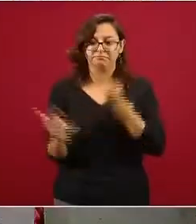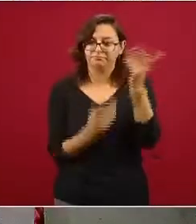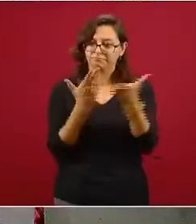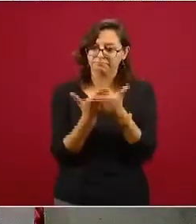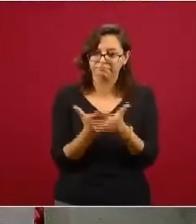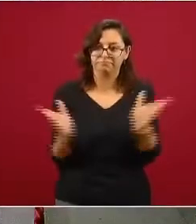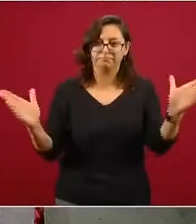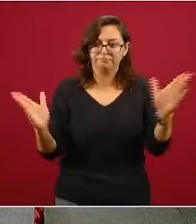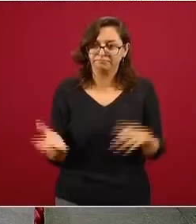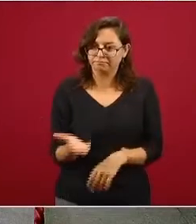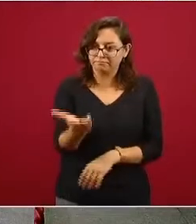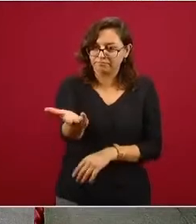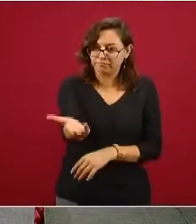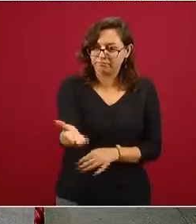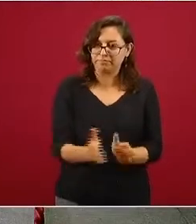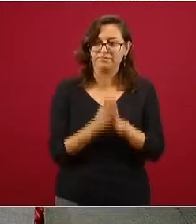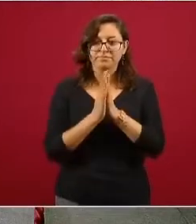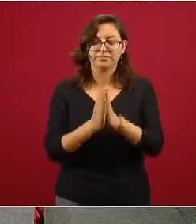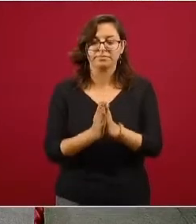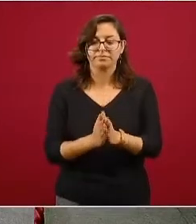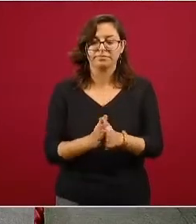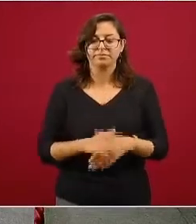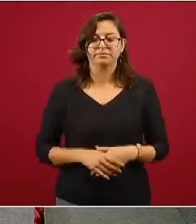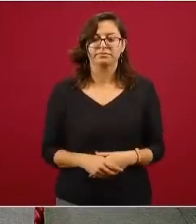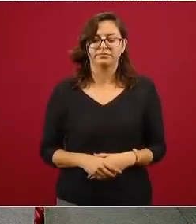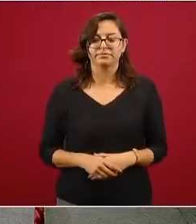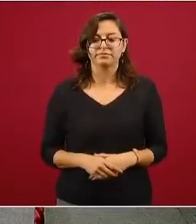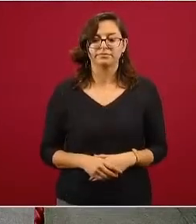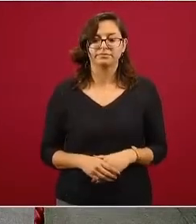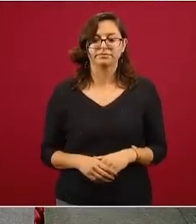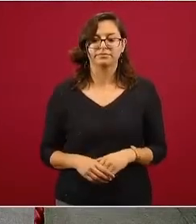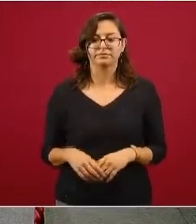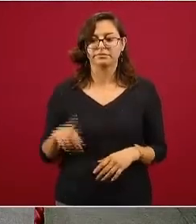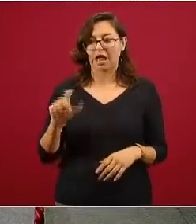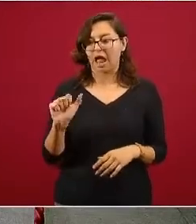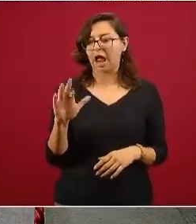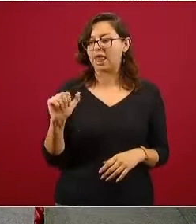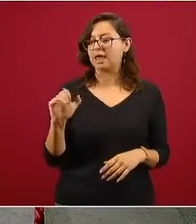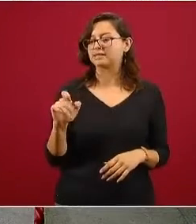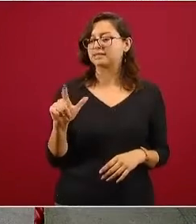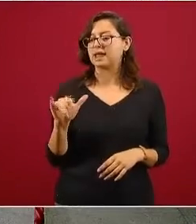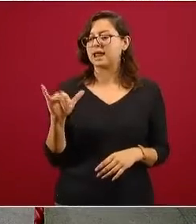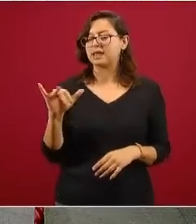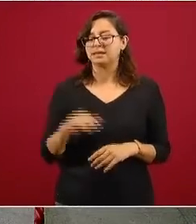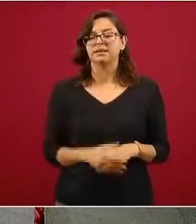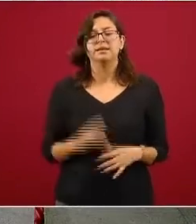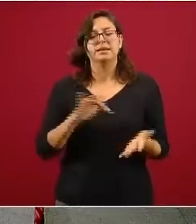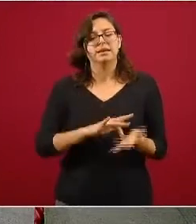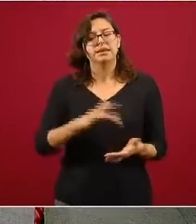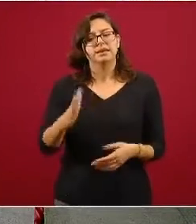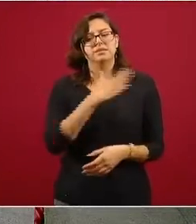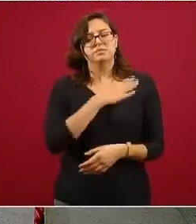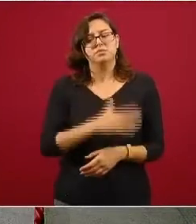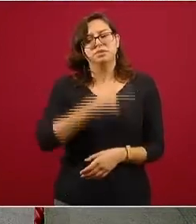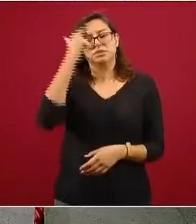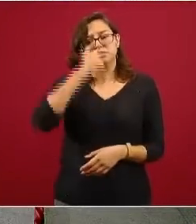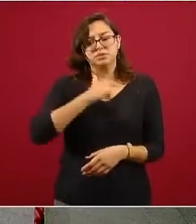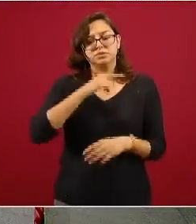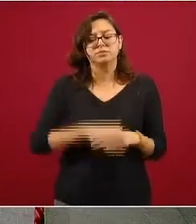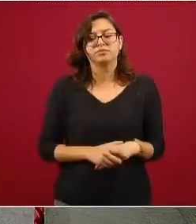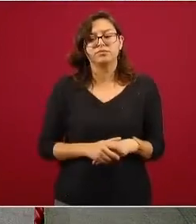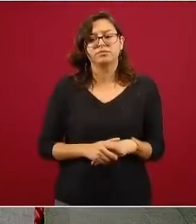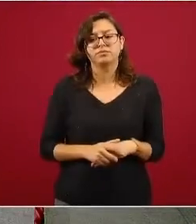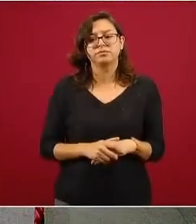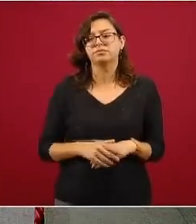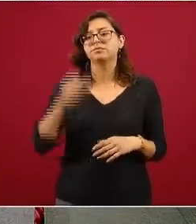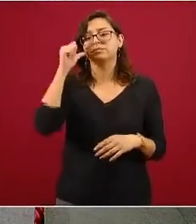comentarios. Por favor, Araceli Anday. Gracias, doctor. Muy buenas noches. Pues ya el día de